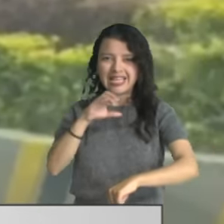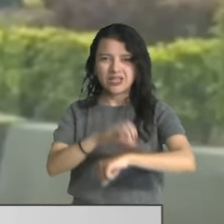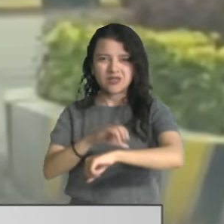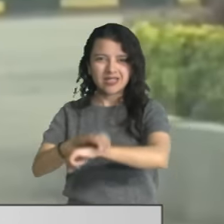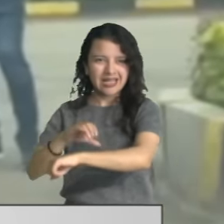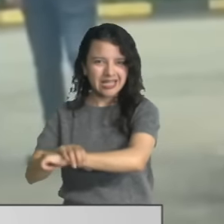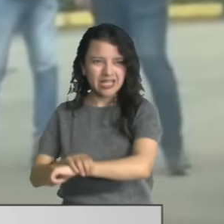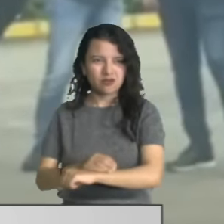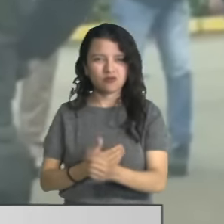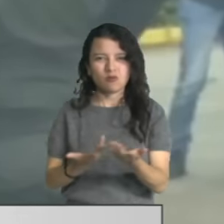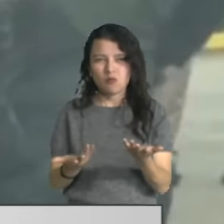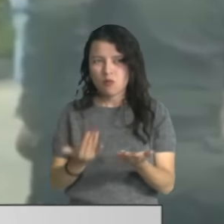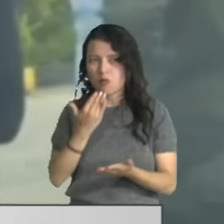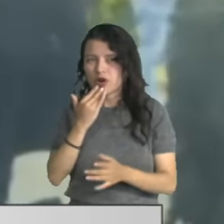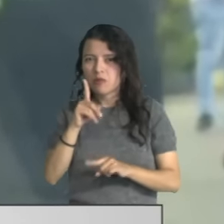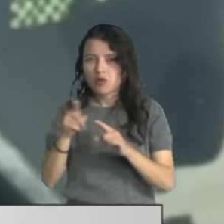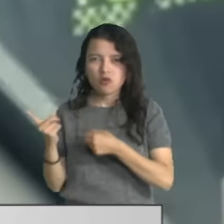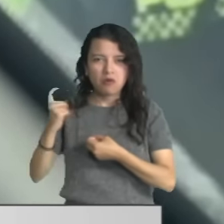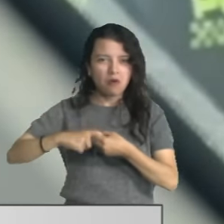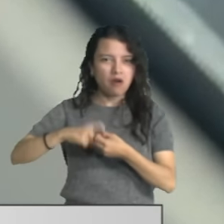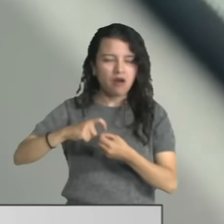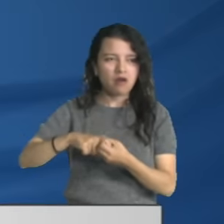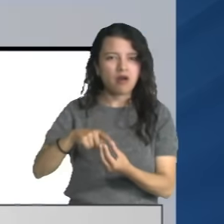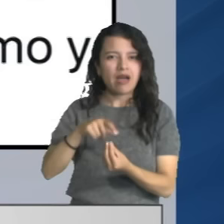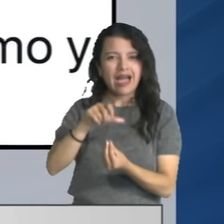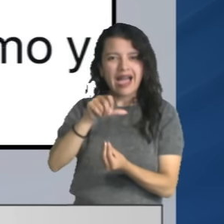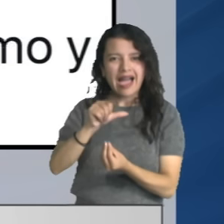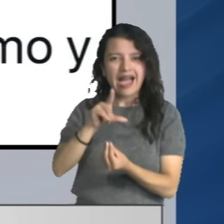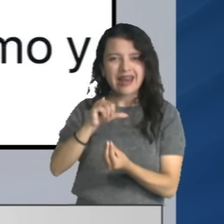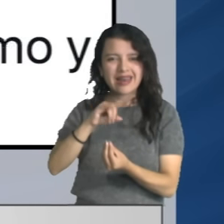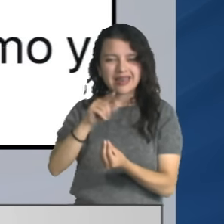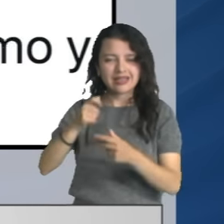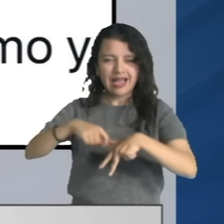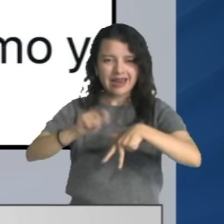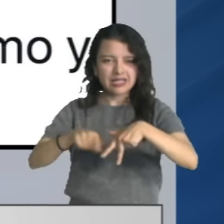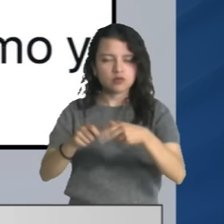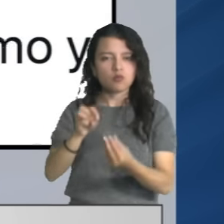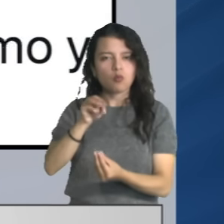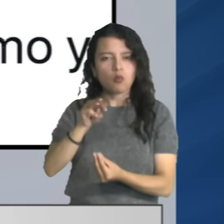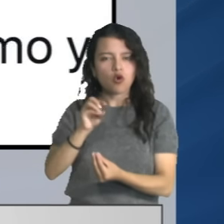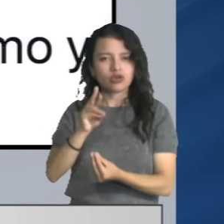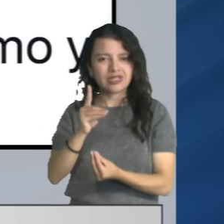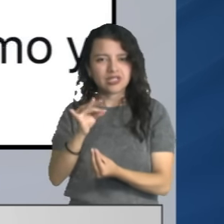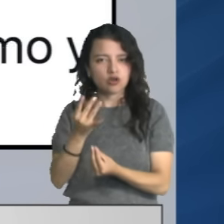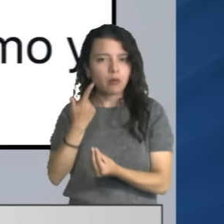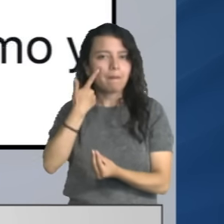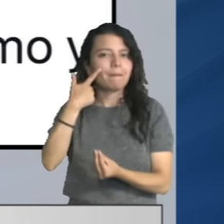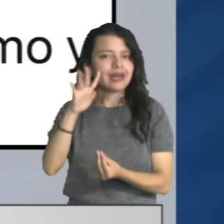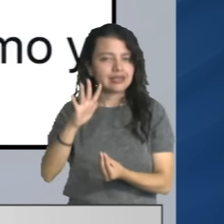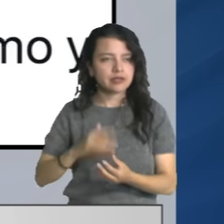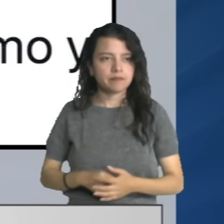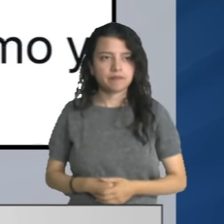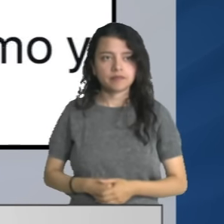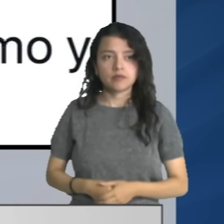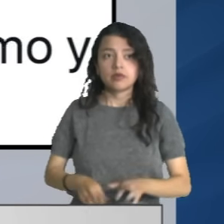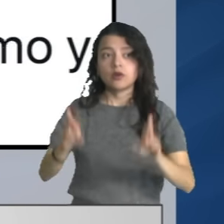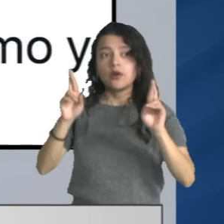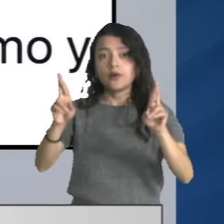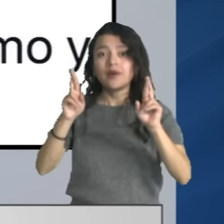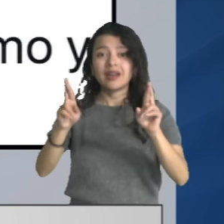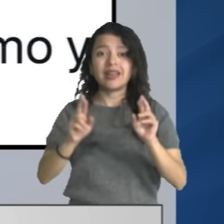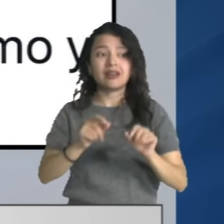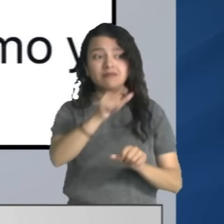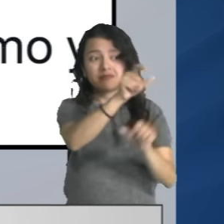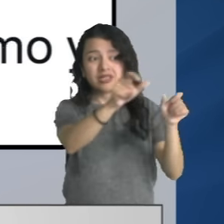paz y contra ellos continúa la ofensiva militar. Esperamos que los frentes que mantienen negociaciones dejen definitivamente la